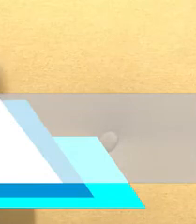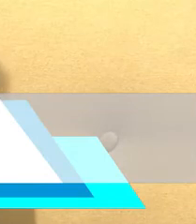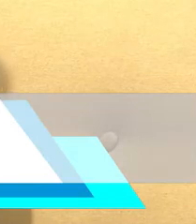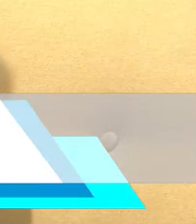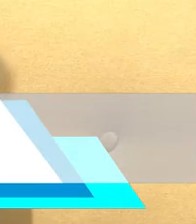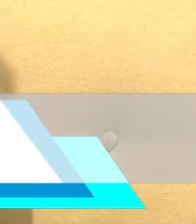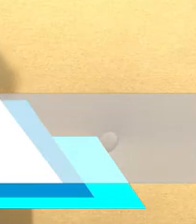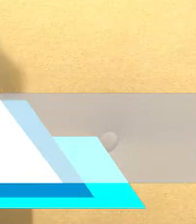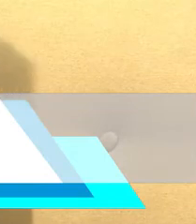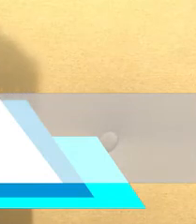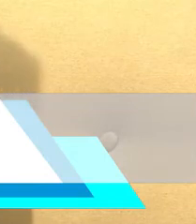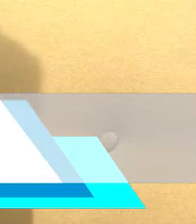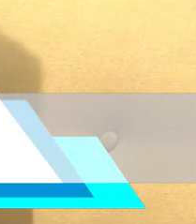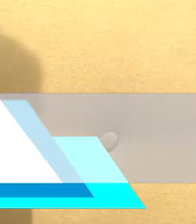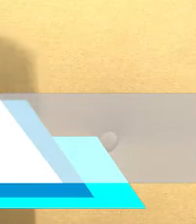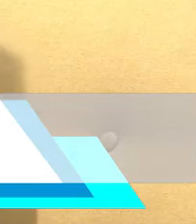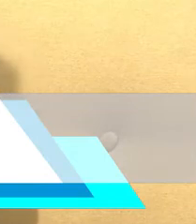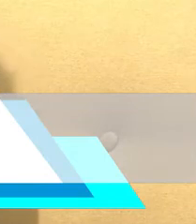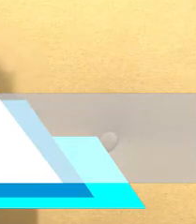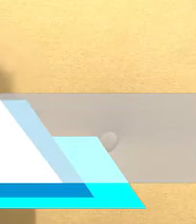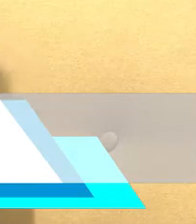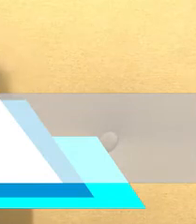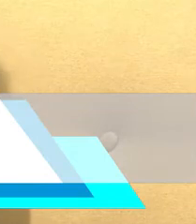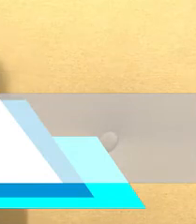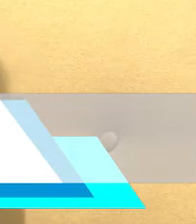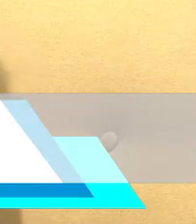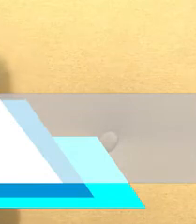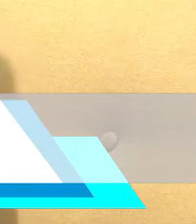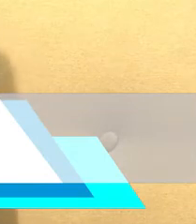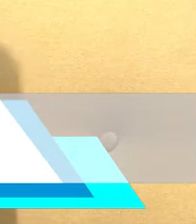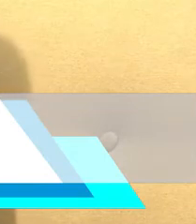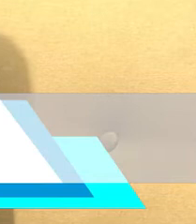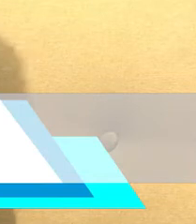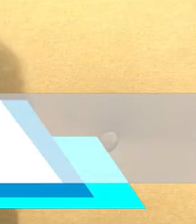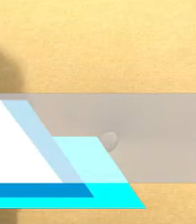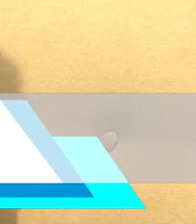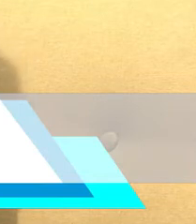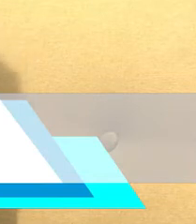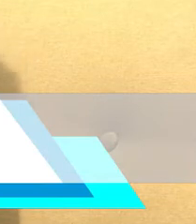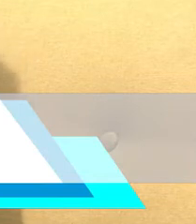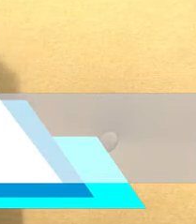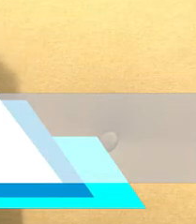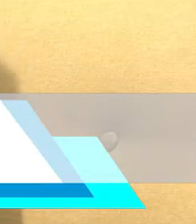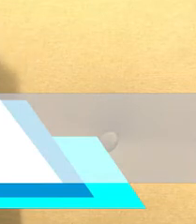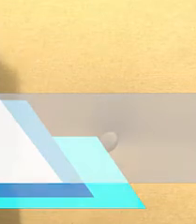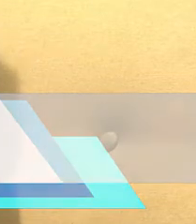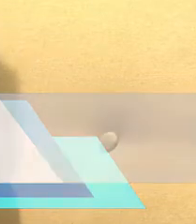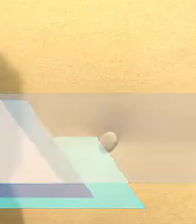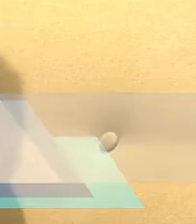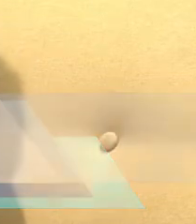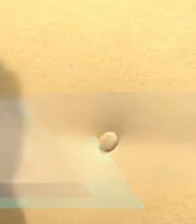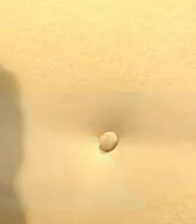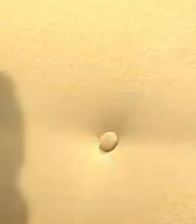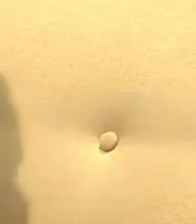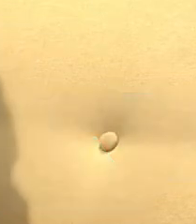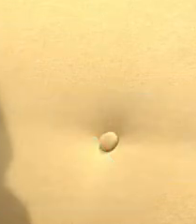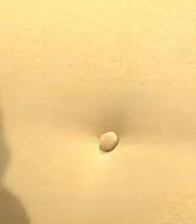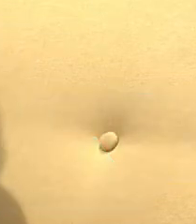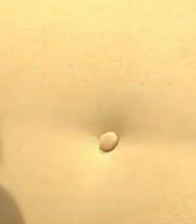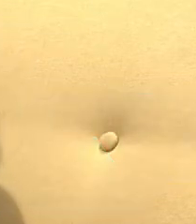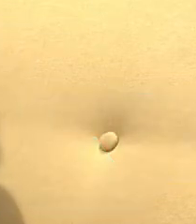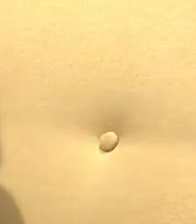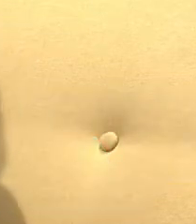funcione. Entonces sí, desde un principio salimos con un registro sanitario, creo que es bastante, bastante importante, y además